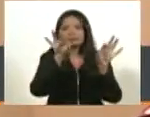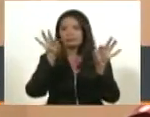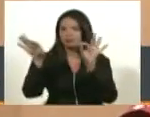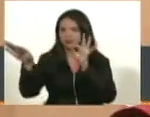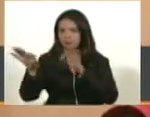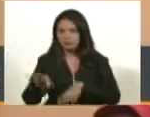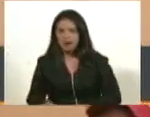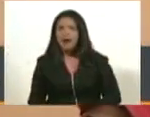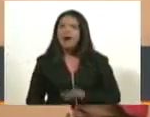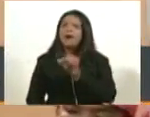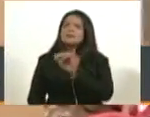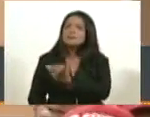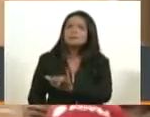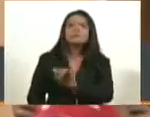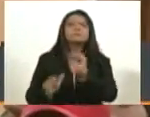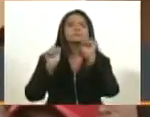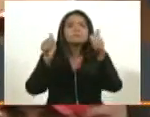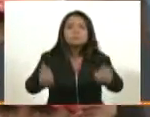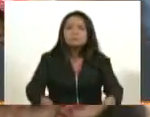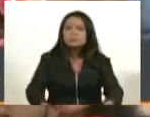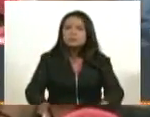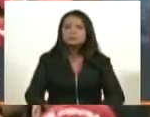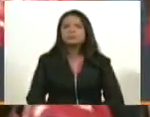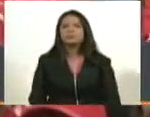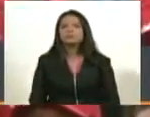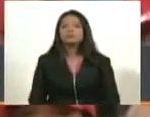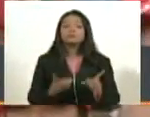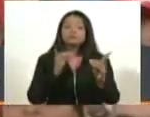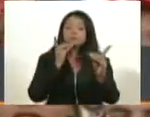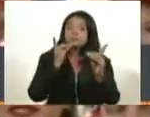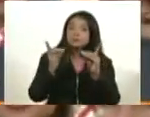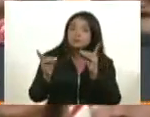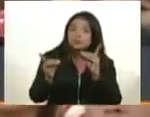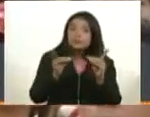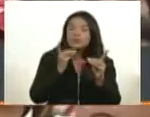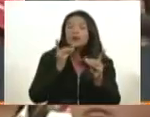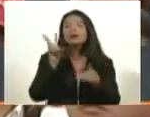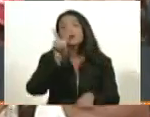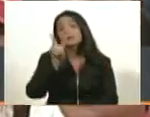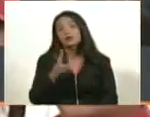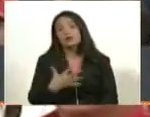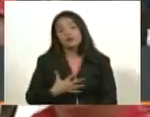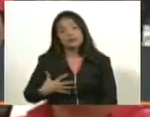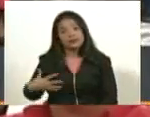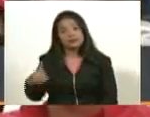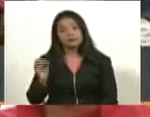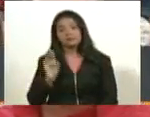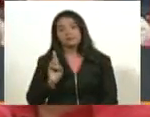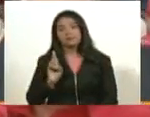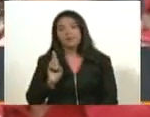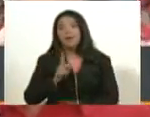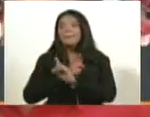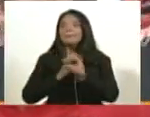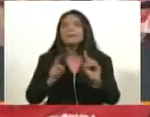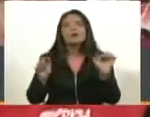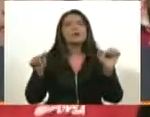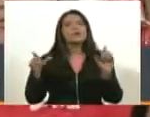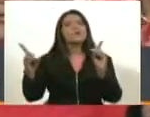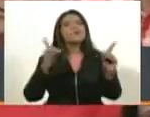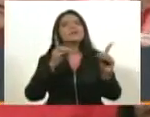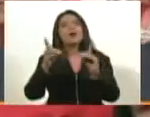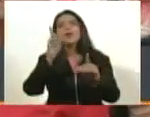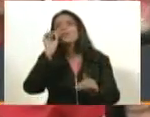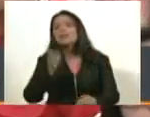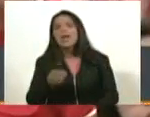Allí se dará el diálogo que espera Venezuela. Pero ese es un diálogo que tiene que